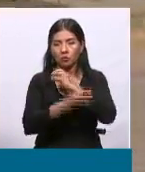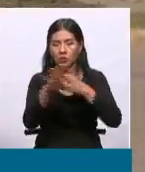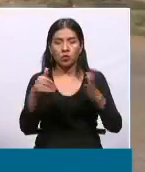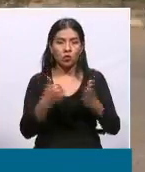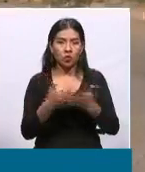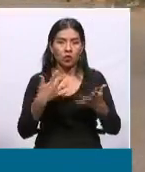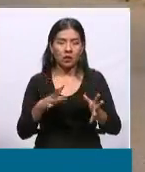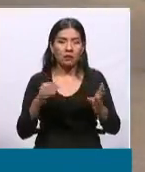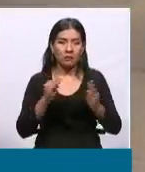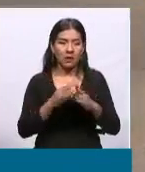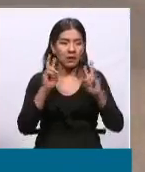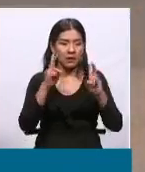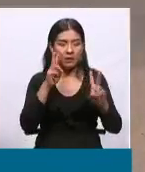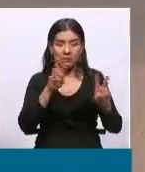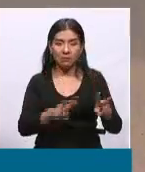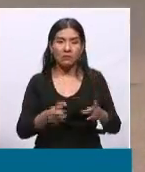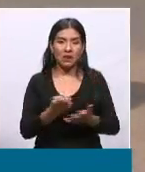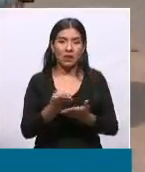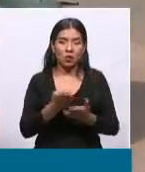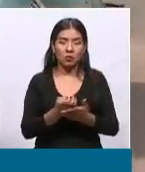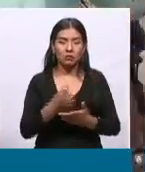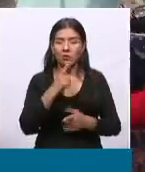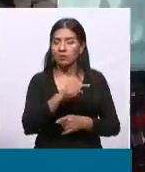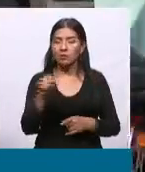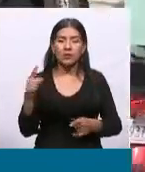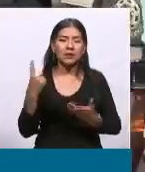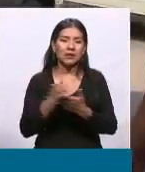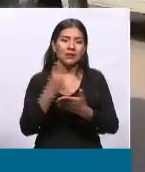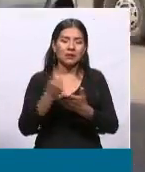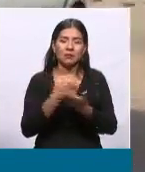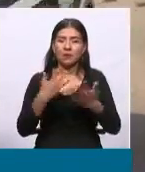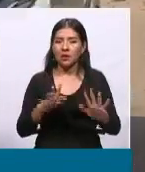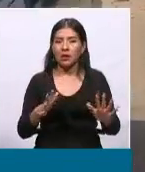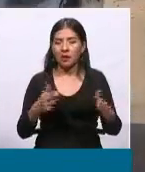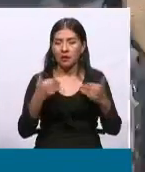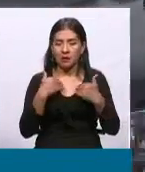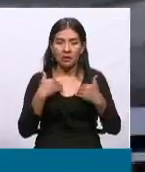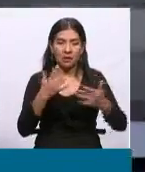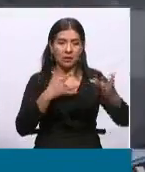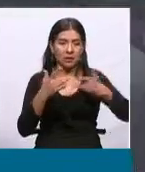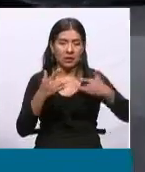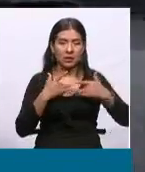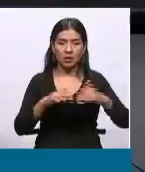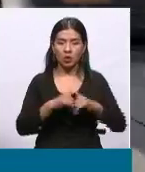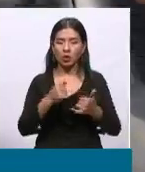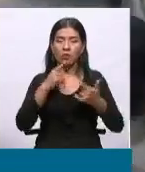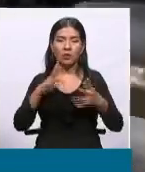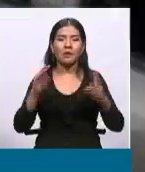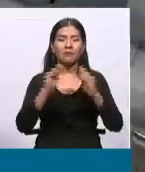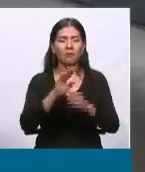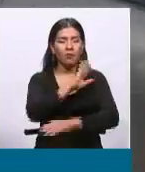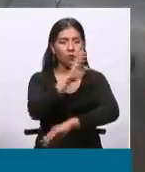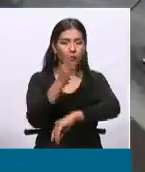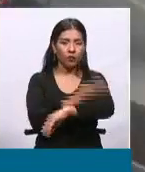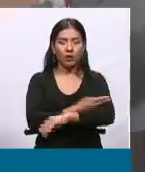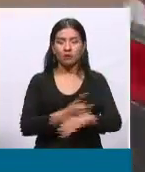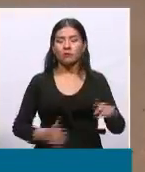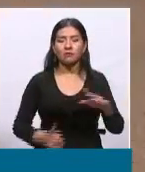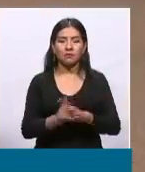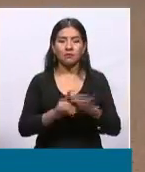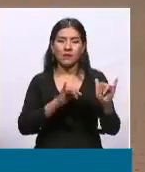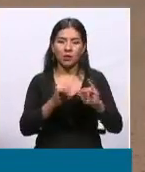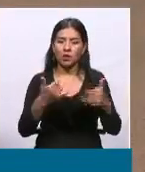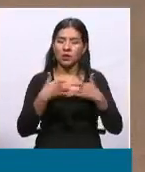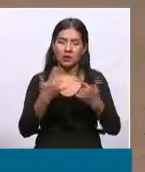depauperadas en cuanto a su economía sean las que sientan el impacto más fuerte, como lo están sintiendo